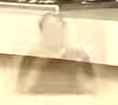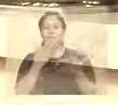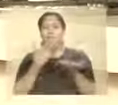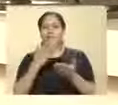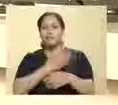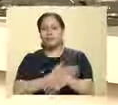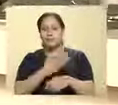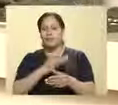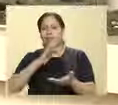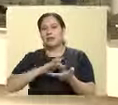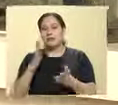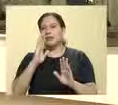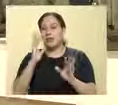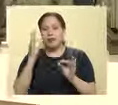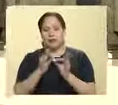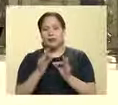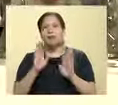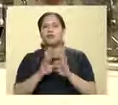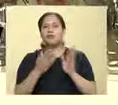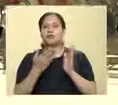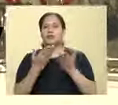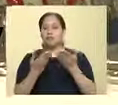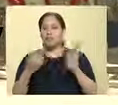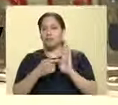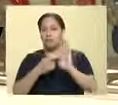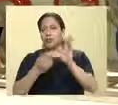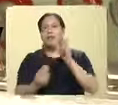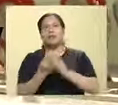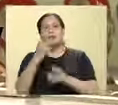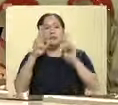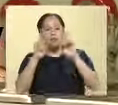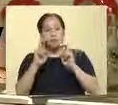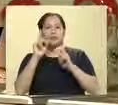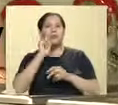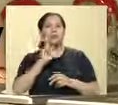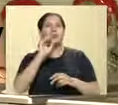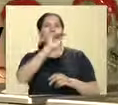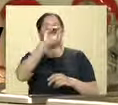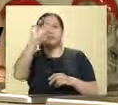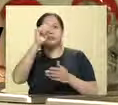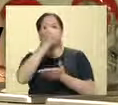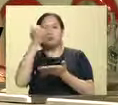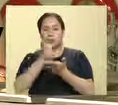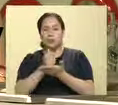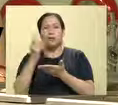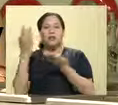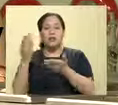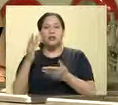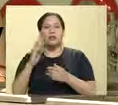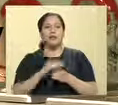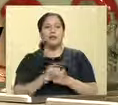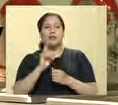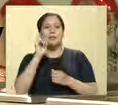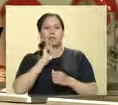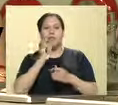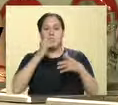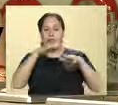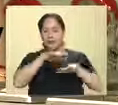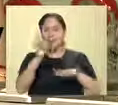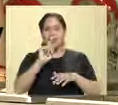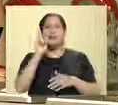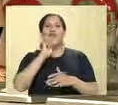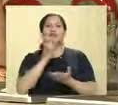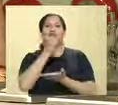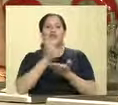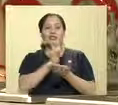bien, compañeros, gracias. Ya estamos listos para presentarles esta nueva sección de Mujer Incluyente, nuestra adorada. Mujer de ciudad. Mujer de ciudad.